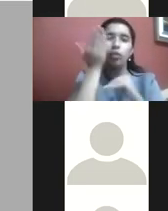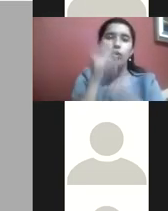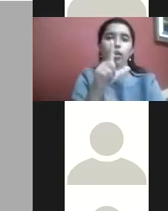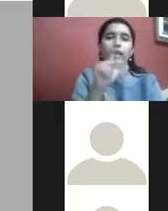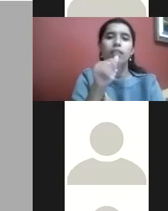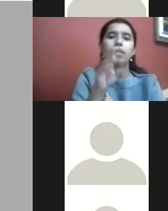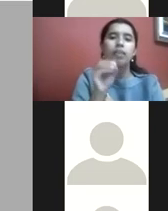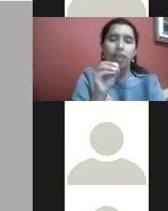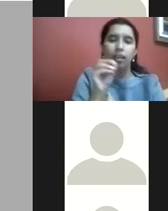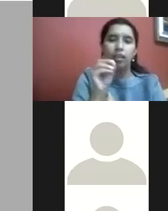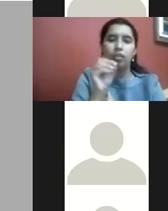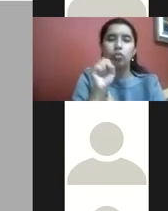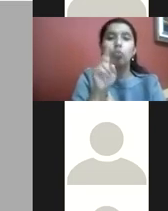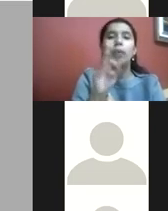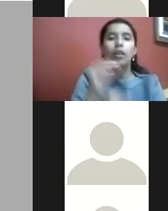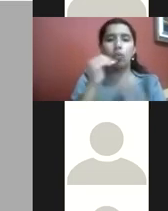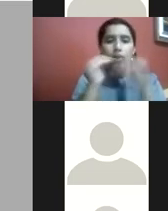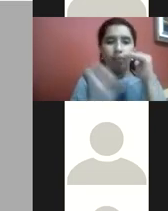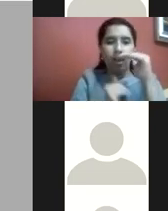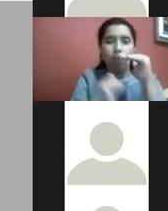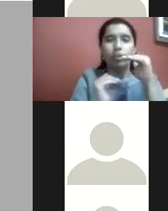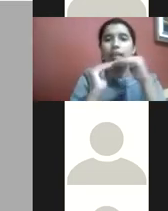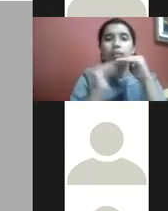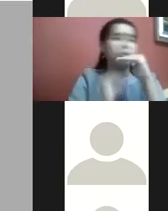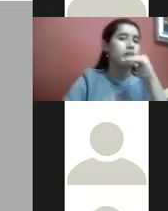Entonces, esta X es nuestra estimación puntual.